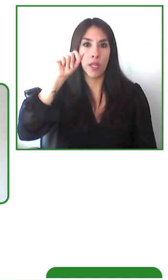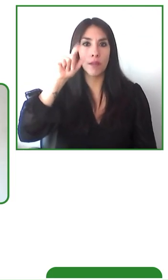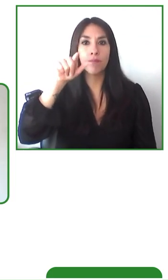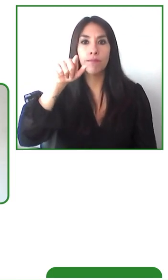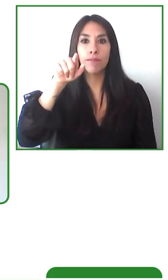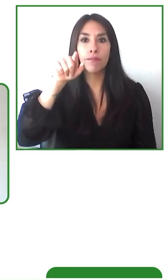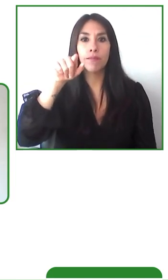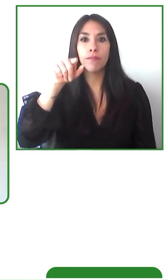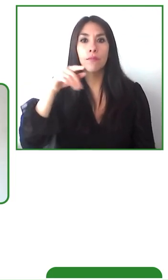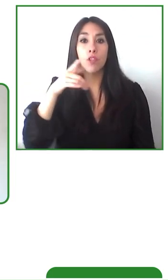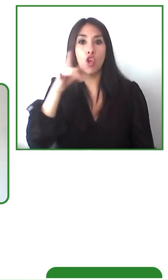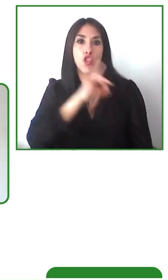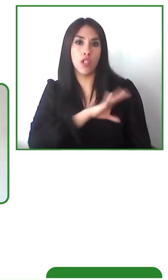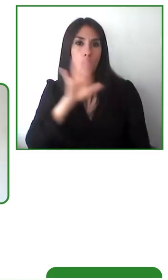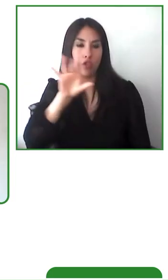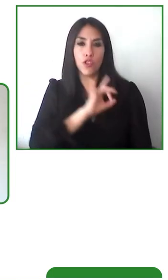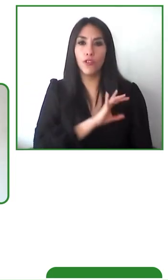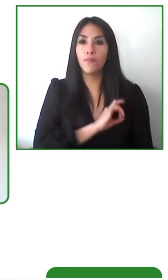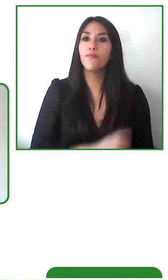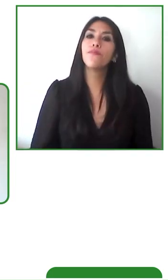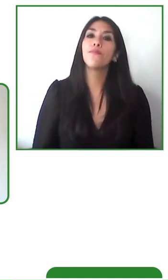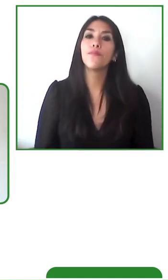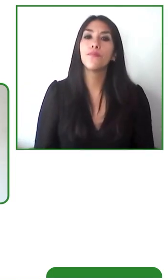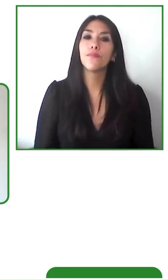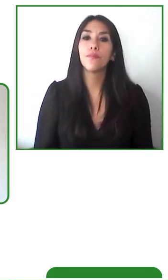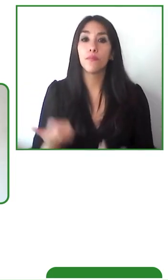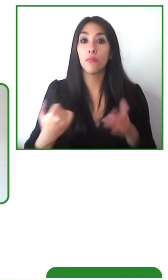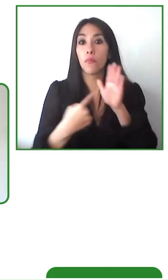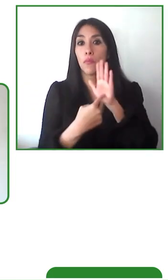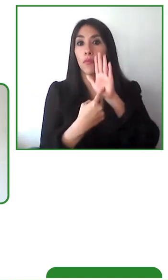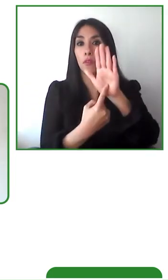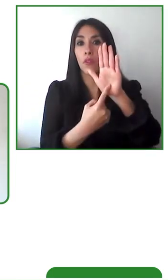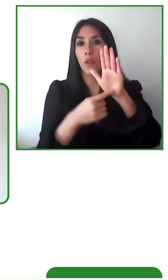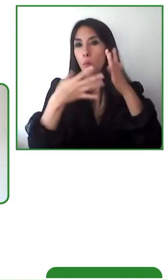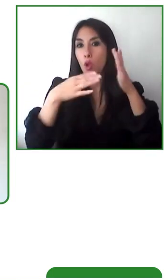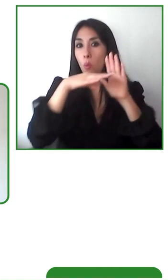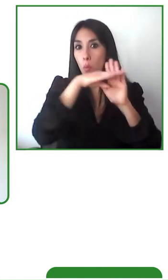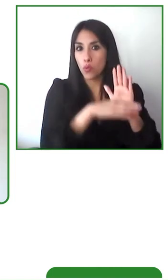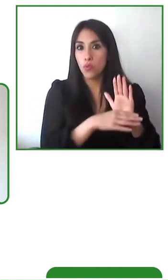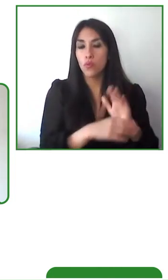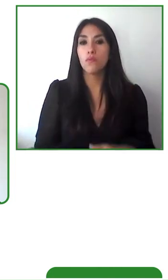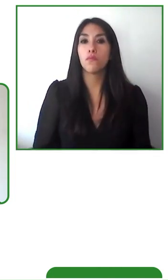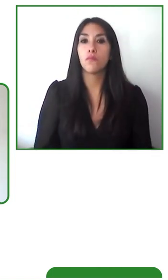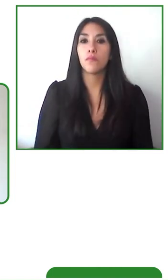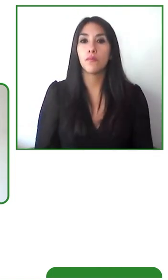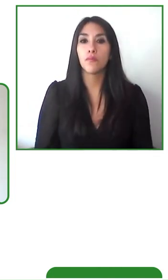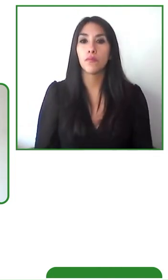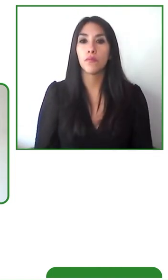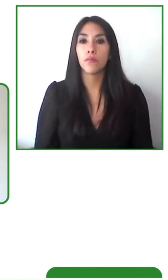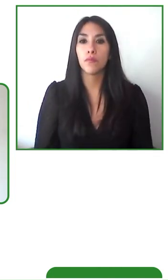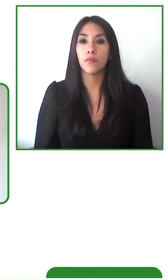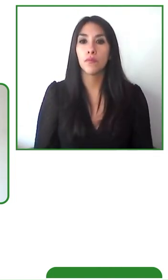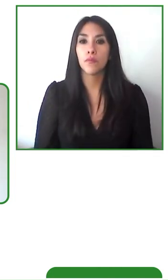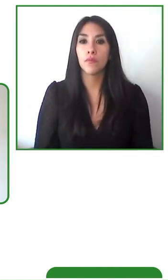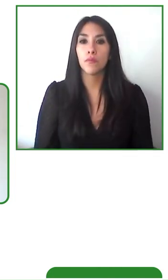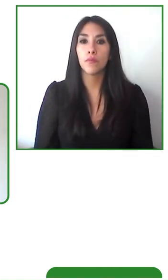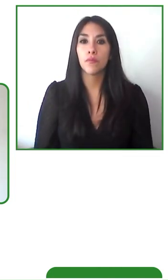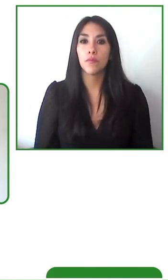a presentar hoy el programa Senderismo sin Límites, enfocado en la accesibilidad en las zonas rurales.